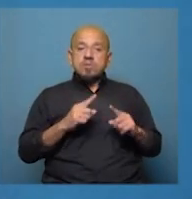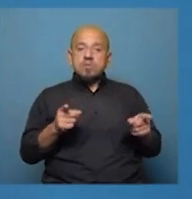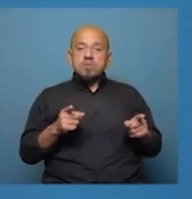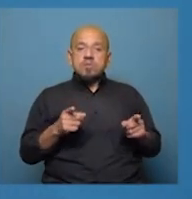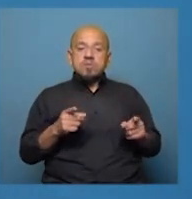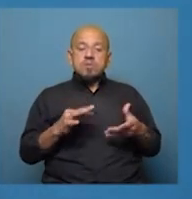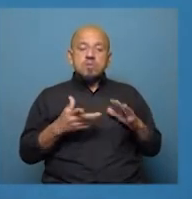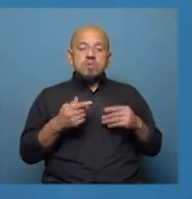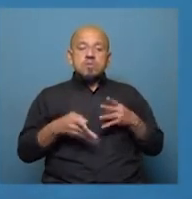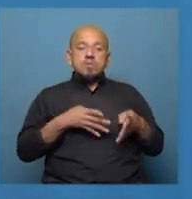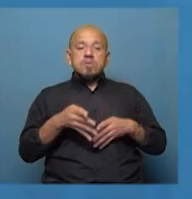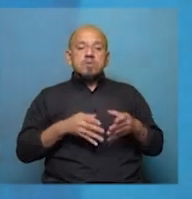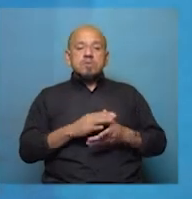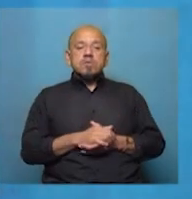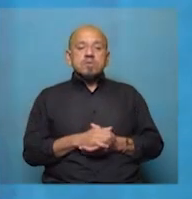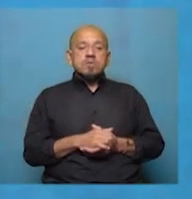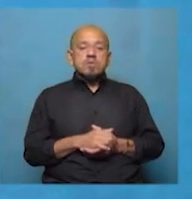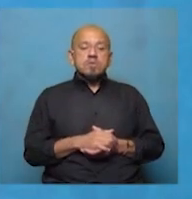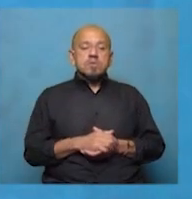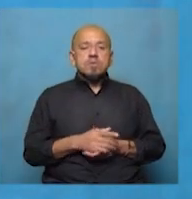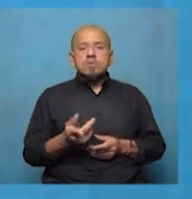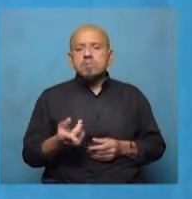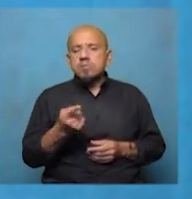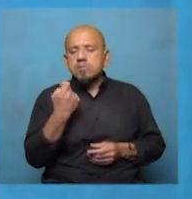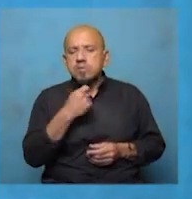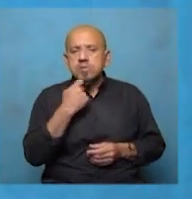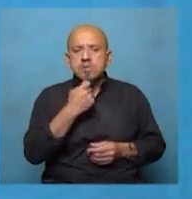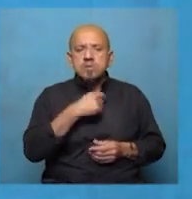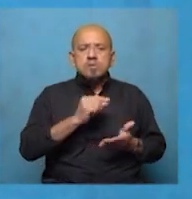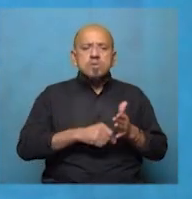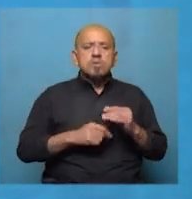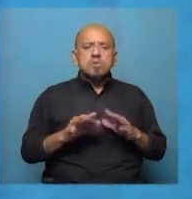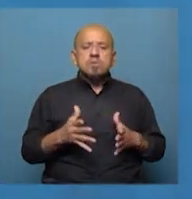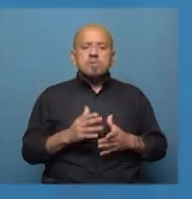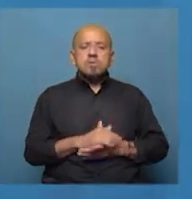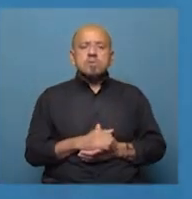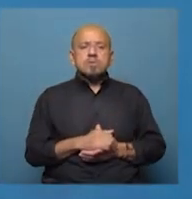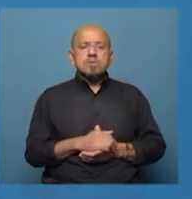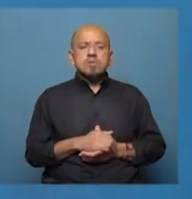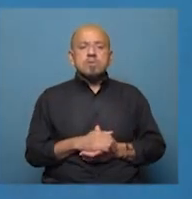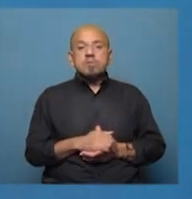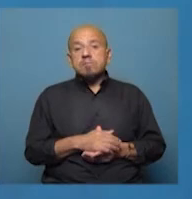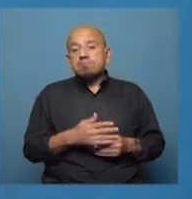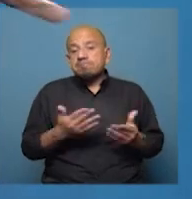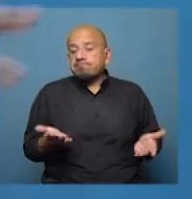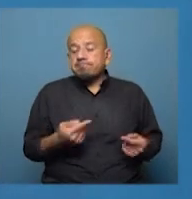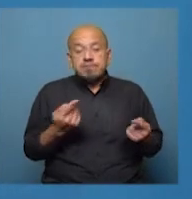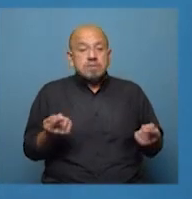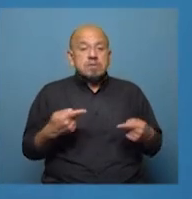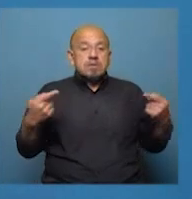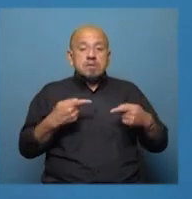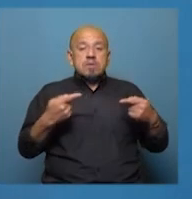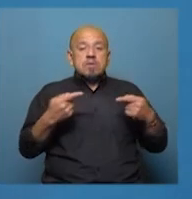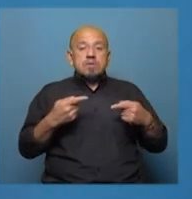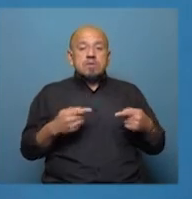tiene forma de funcionar Y eso es porque por falta de recursos no se contaa la gente qué es lo que sucede allí la improvisación y las contradicciones tengo el